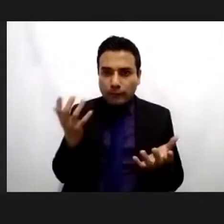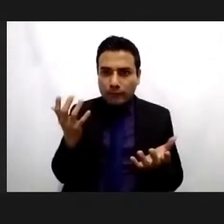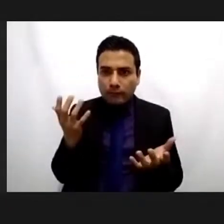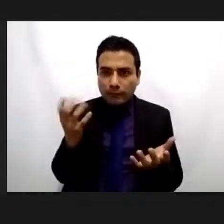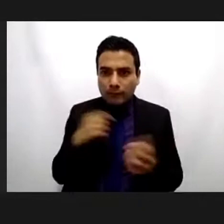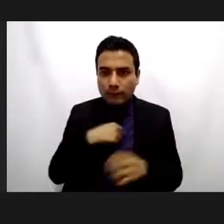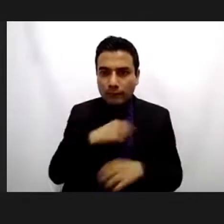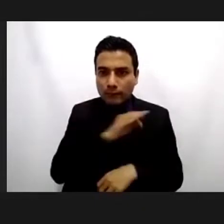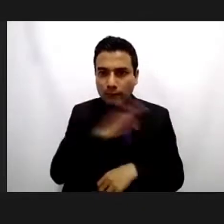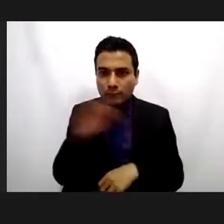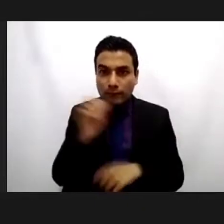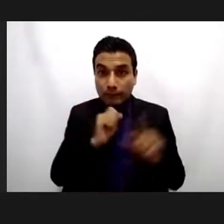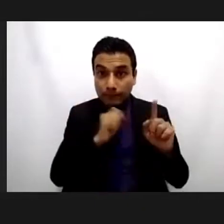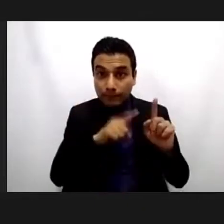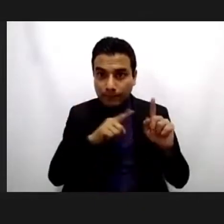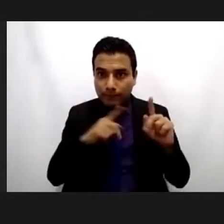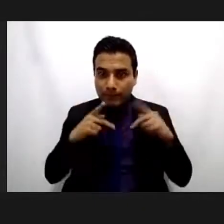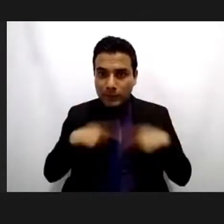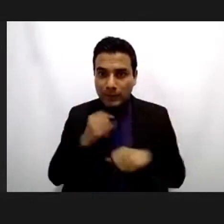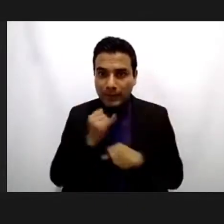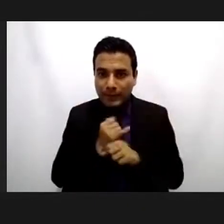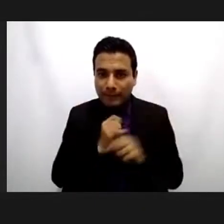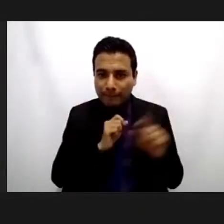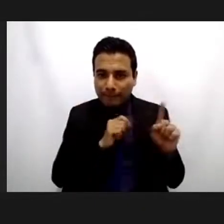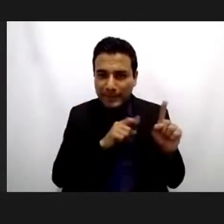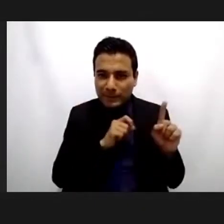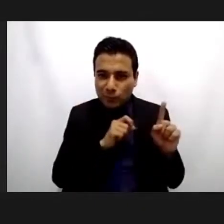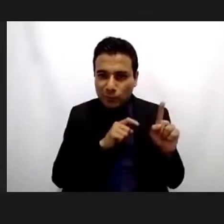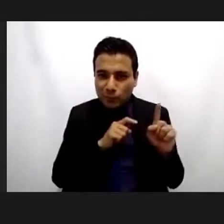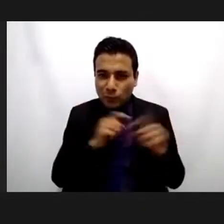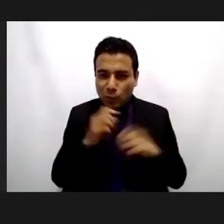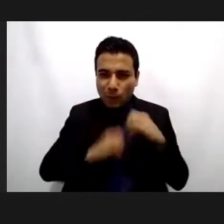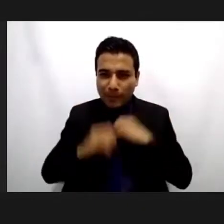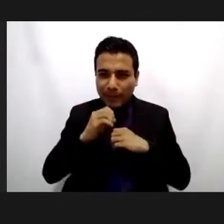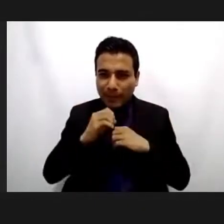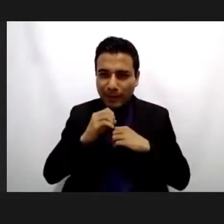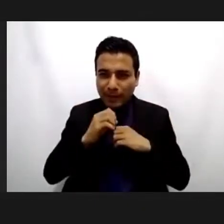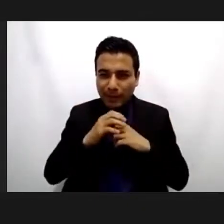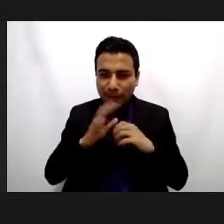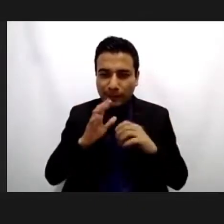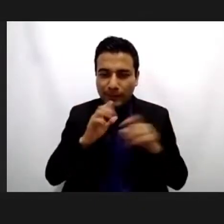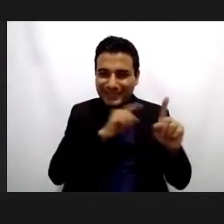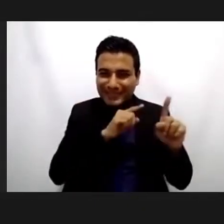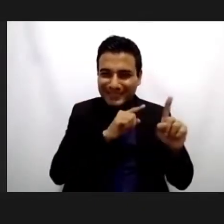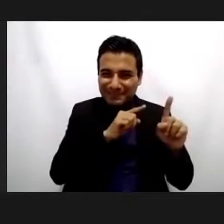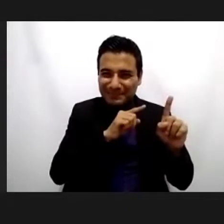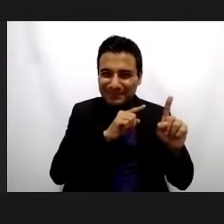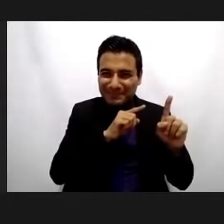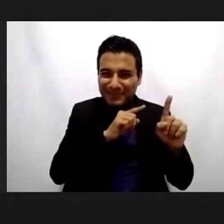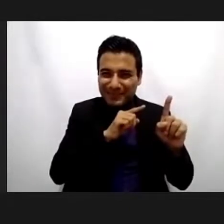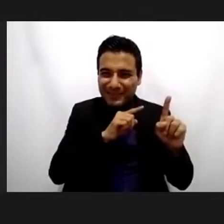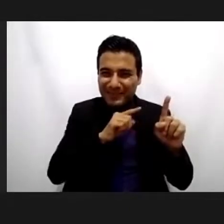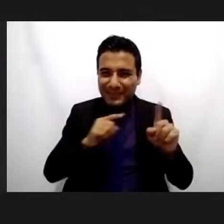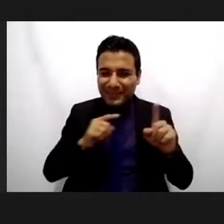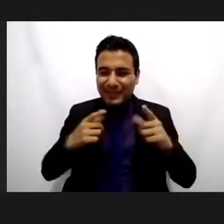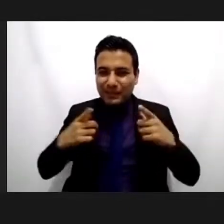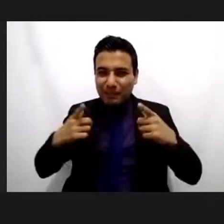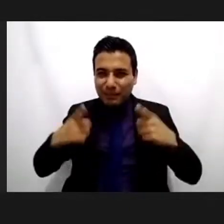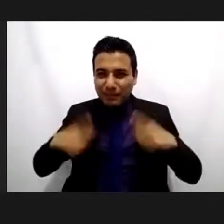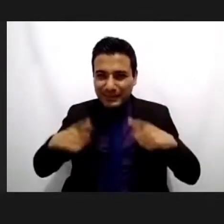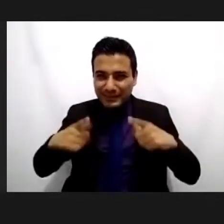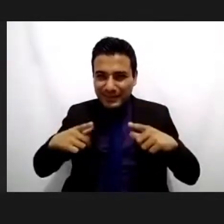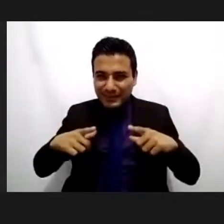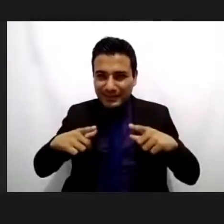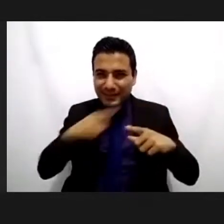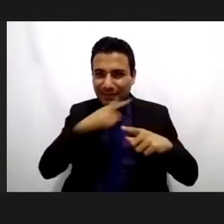al personaje de la pastelera que decora tortas? Y de pronto vino una